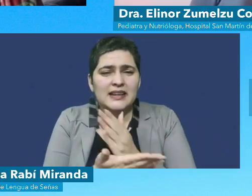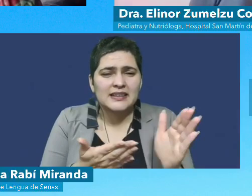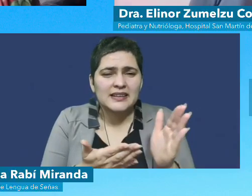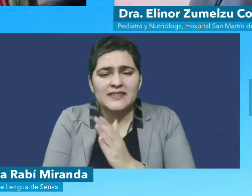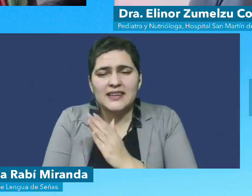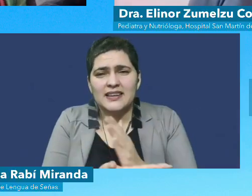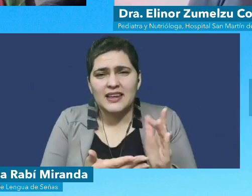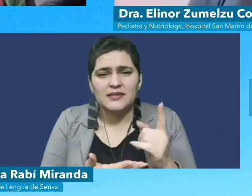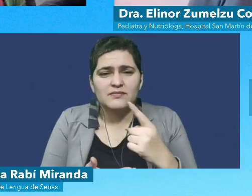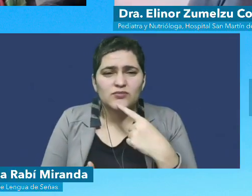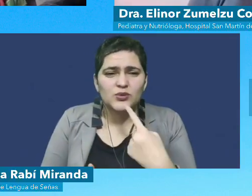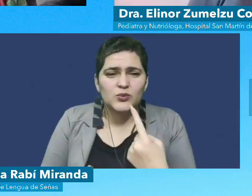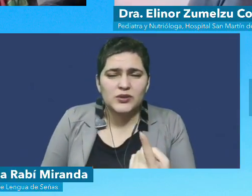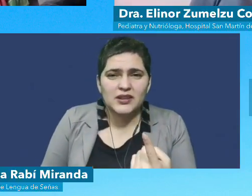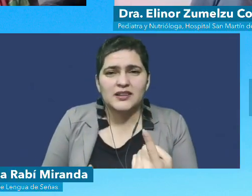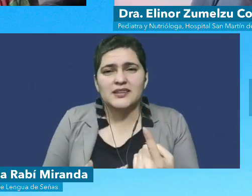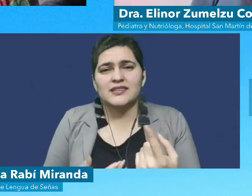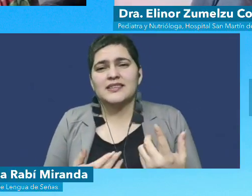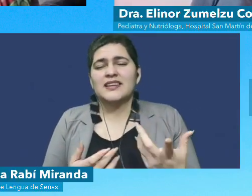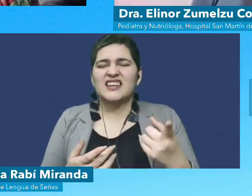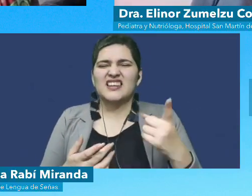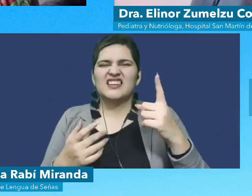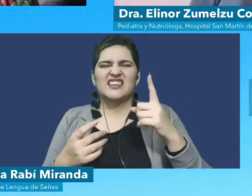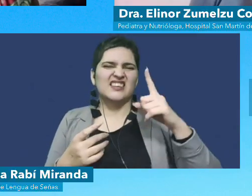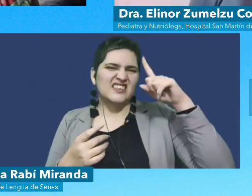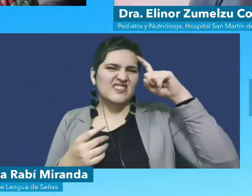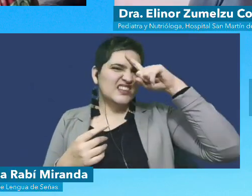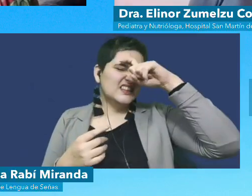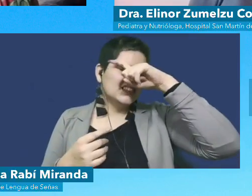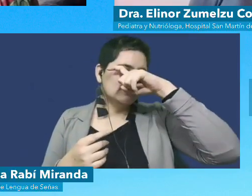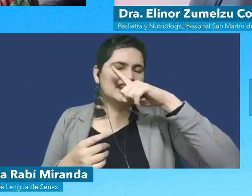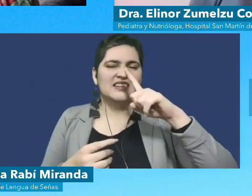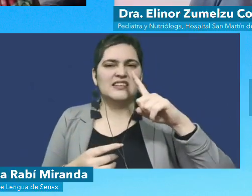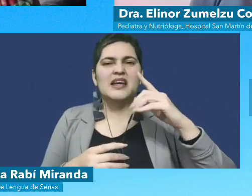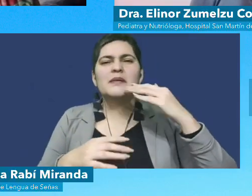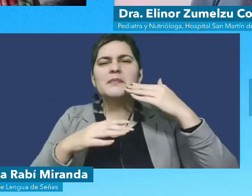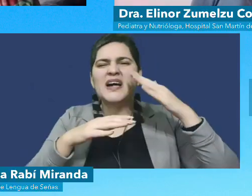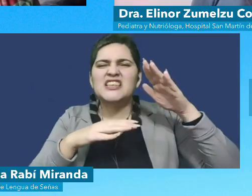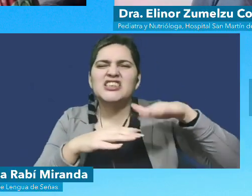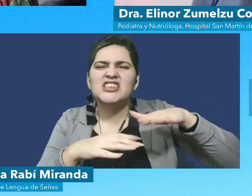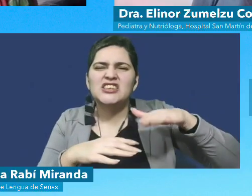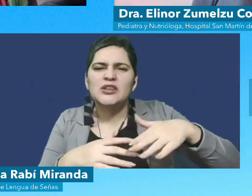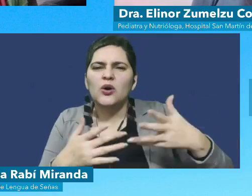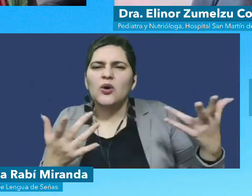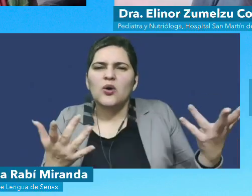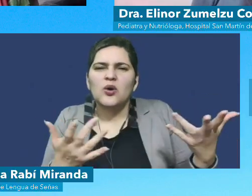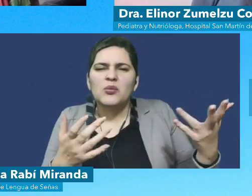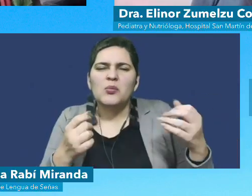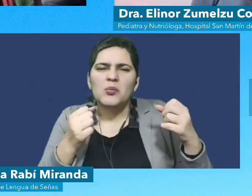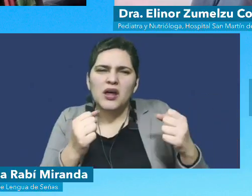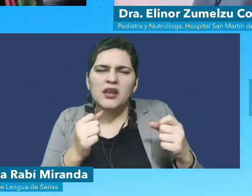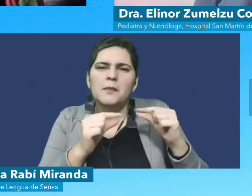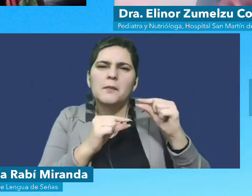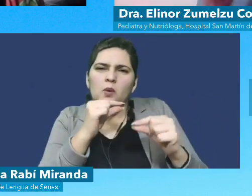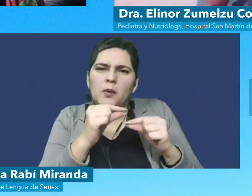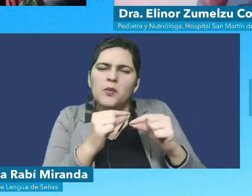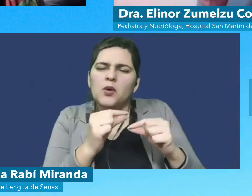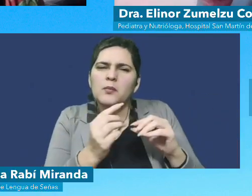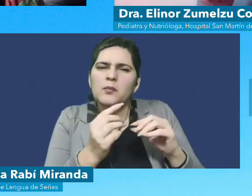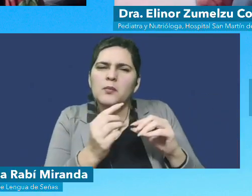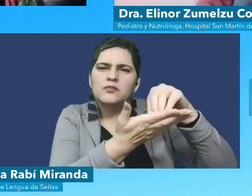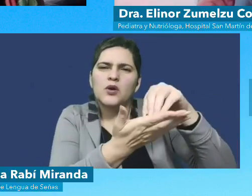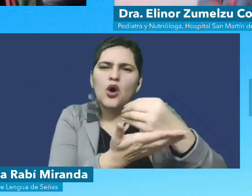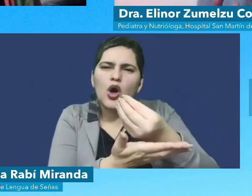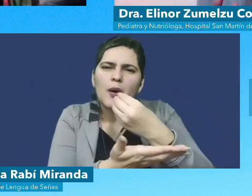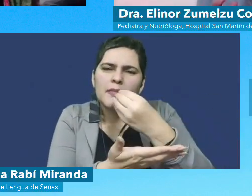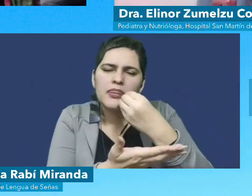pacientes, dice ella, tienen esa dificultad. Y a los más pequeños, ¿cómo lo pueden ir incorporando? Pregunta Carolina Lanas. Voy a